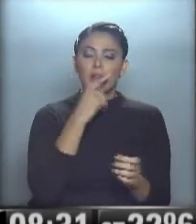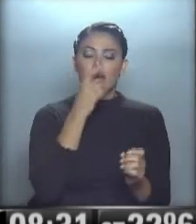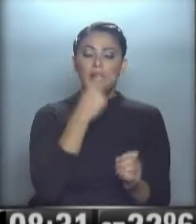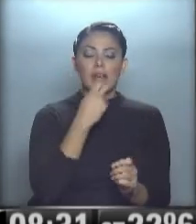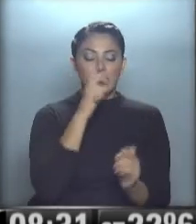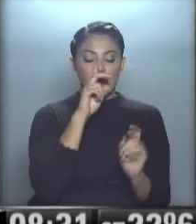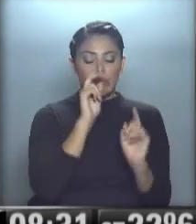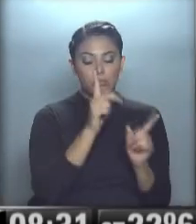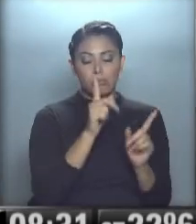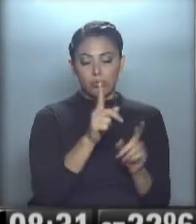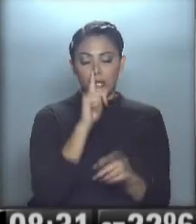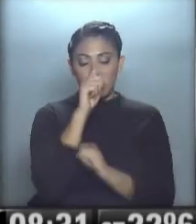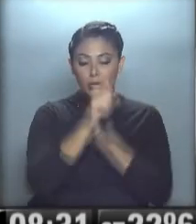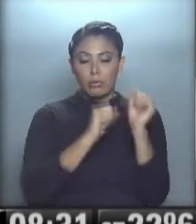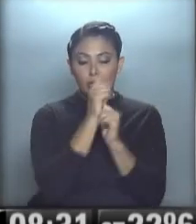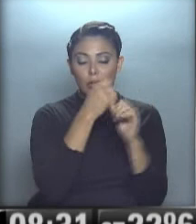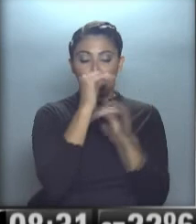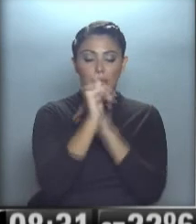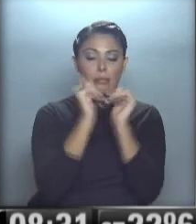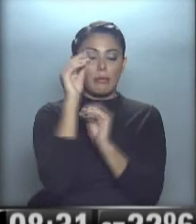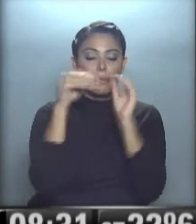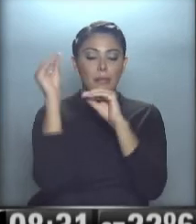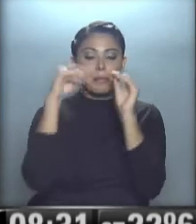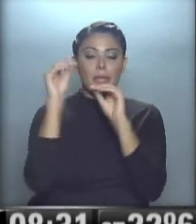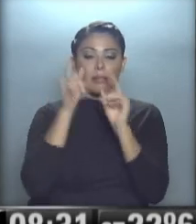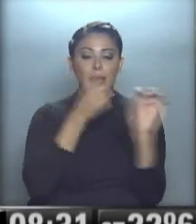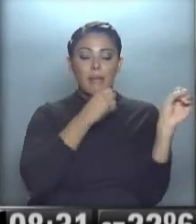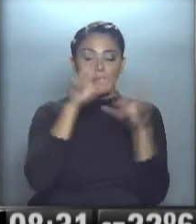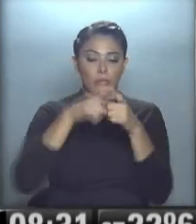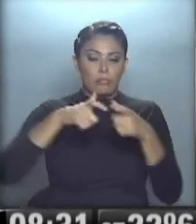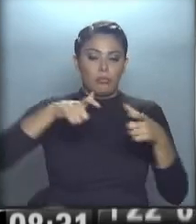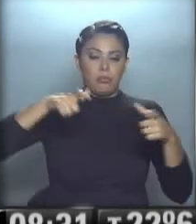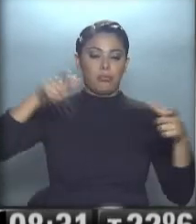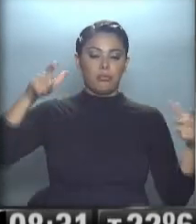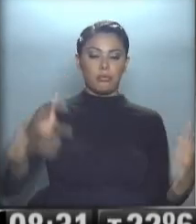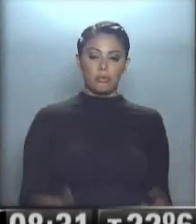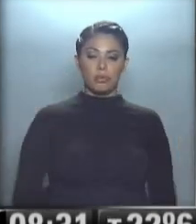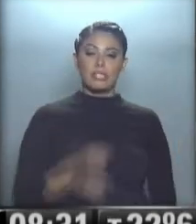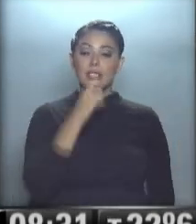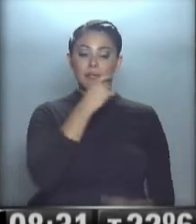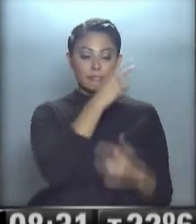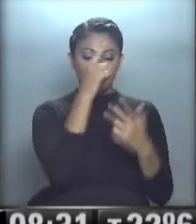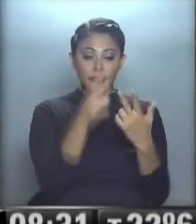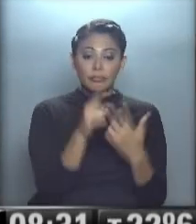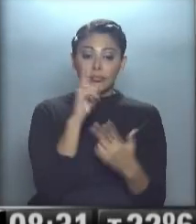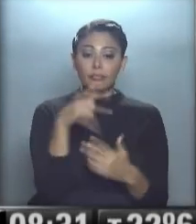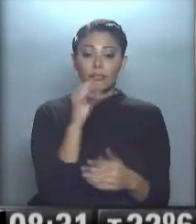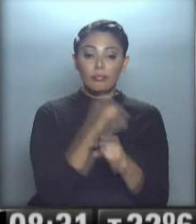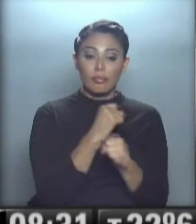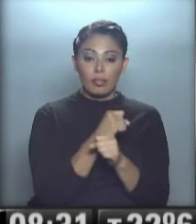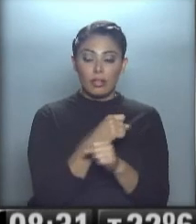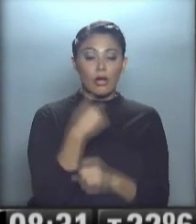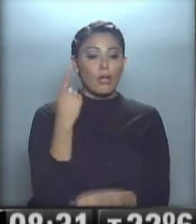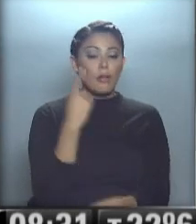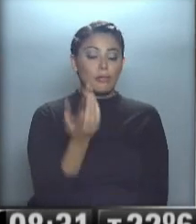energético, industrialización acelerada e incremento de exportaciones. Obviamente eso va a generar sostenimiento y ampliación de los niveles de empleo. Nadie puede